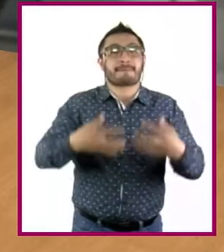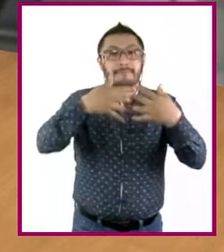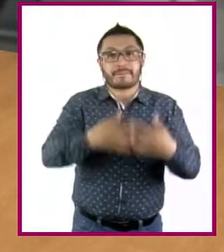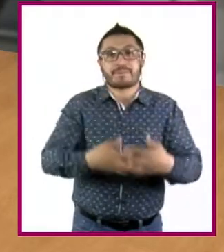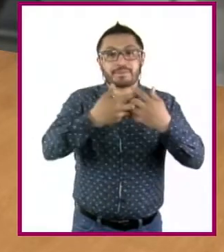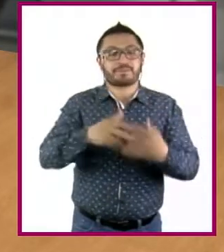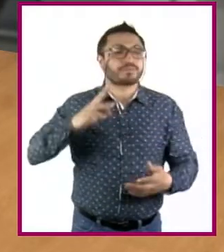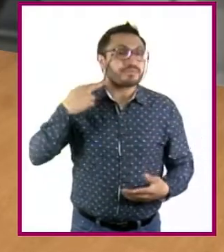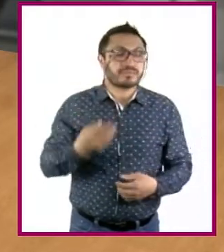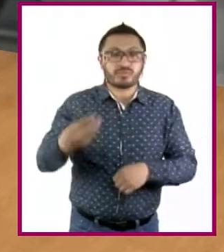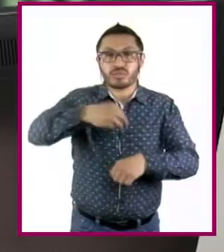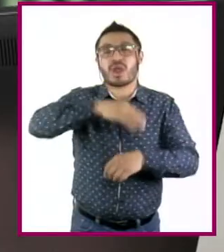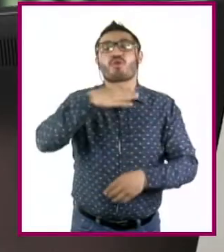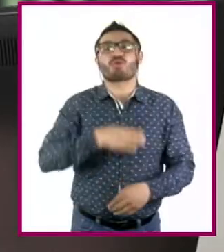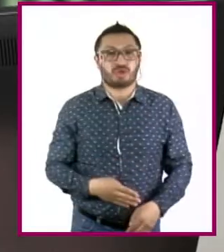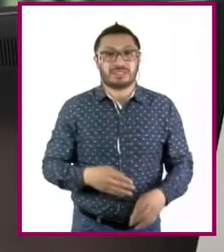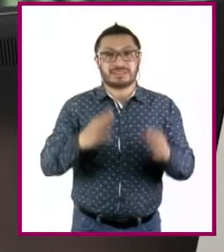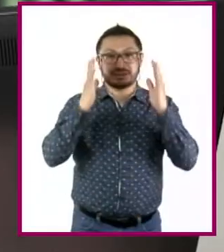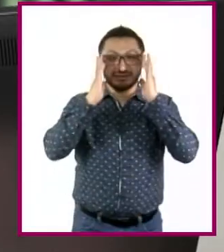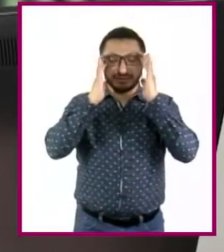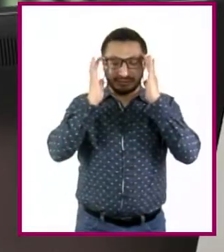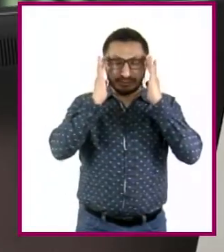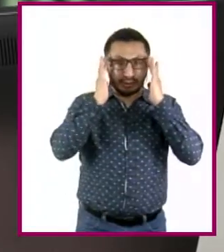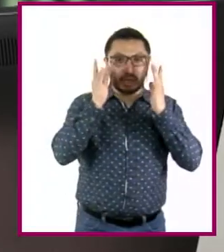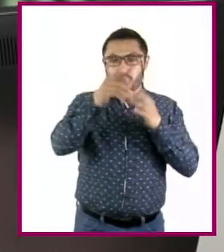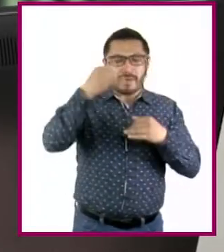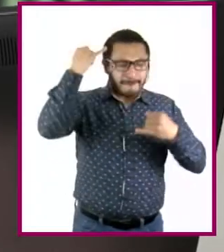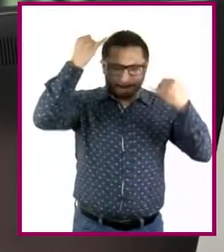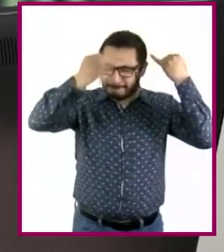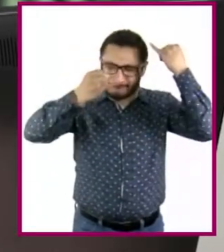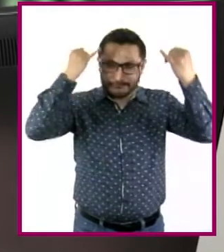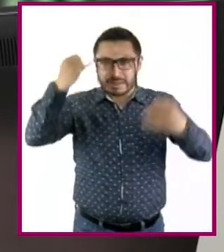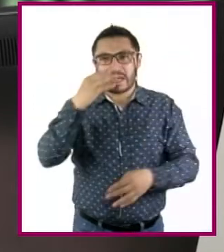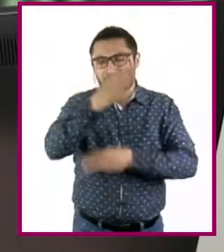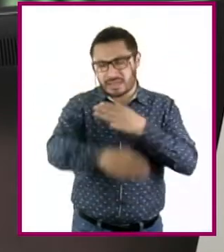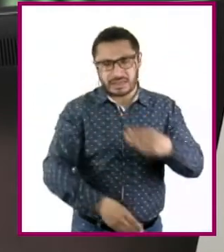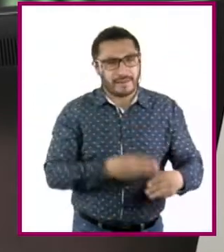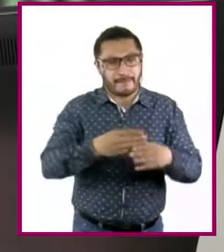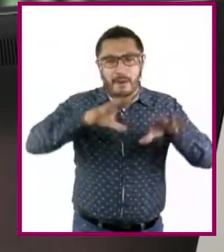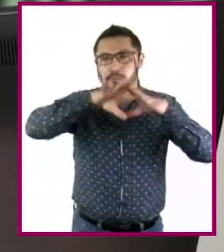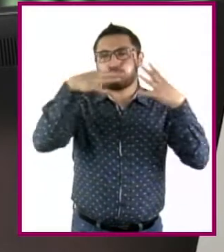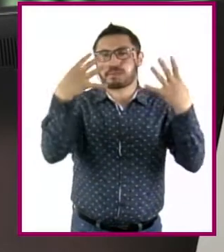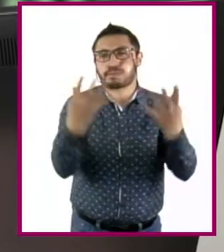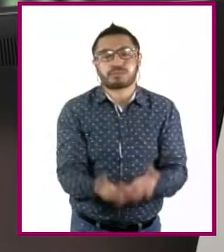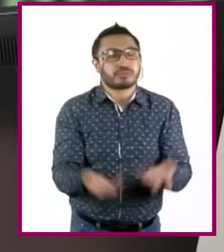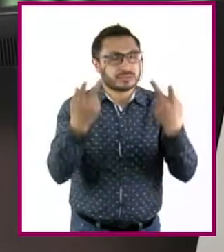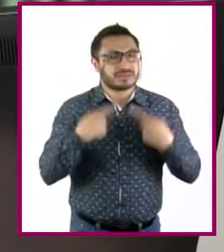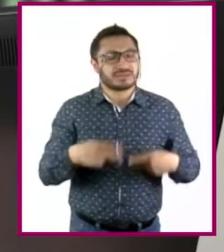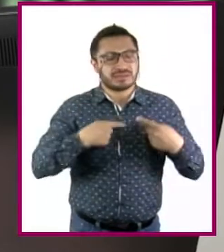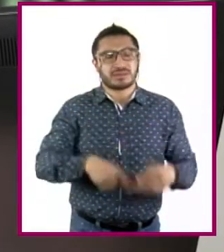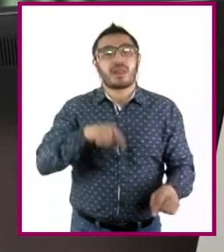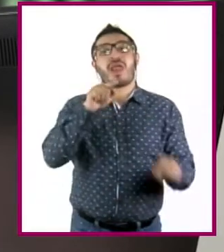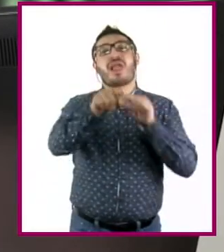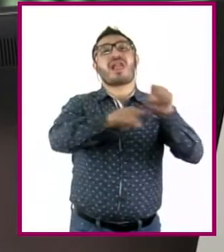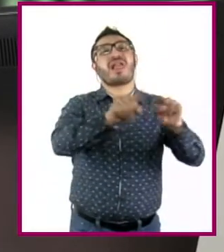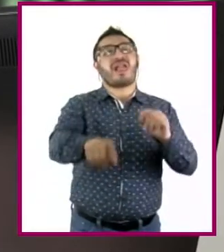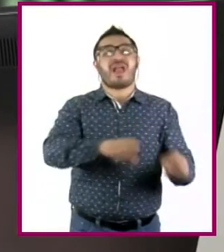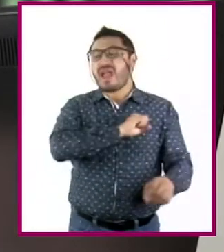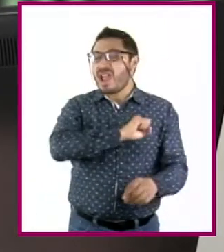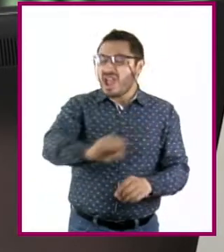de impartir la justicia. Imagínate esto, un mundo donde cuando alguien es acusado de cometer un crimen, quienes